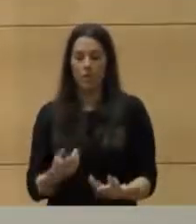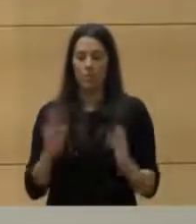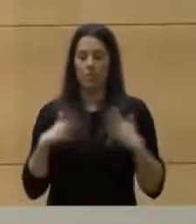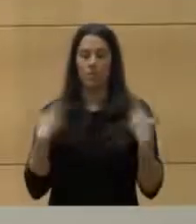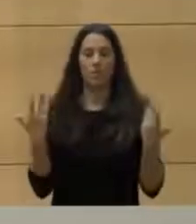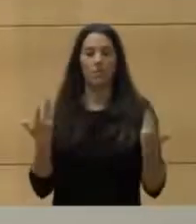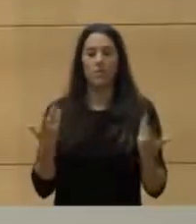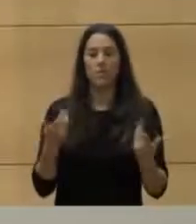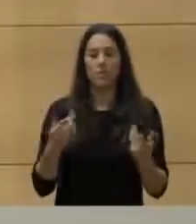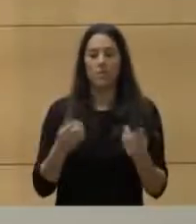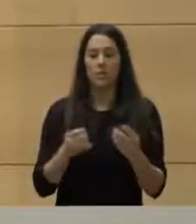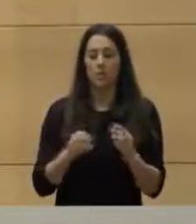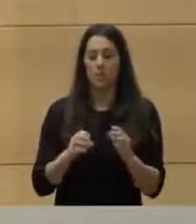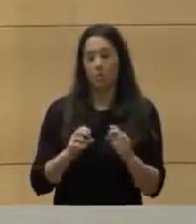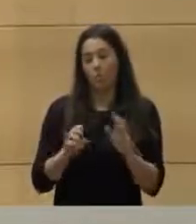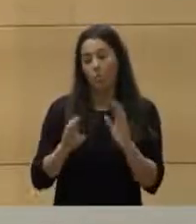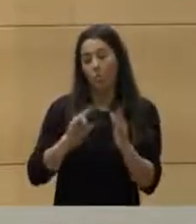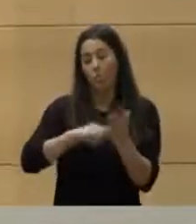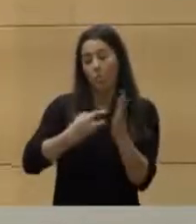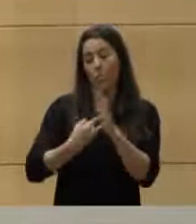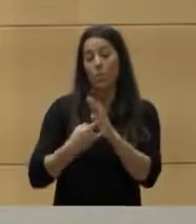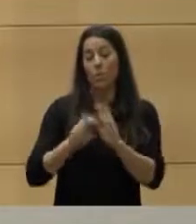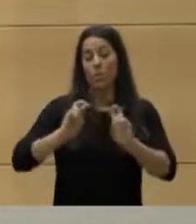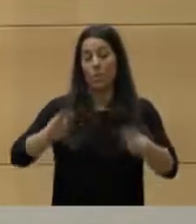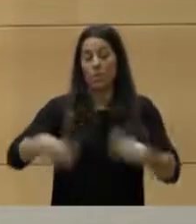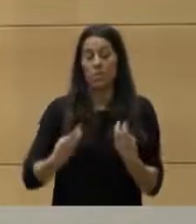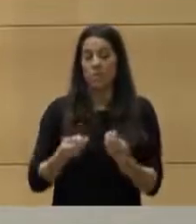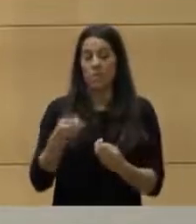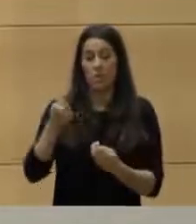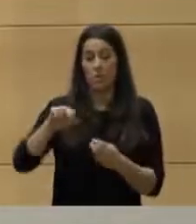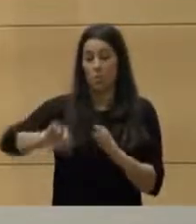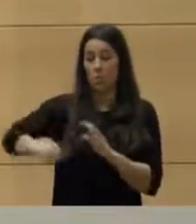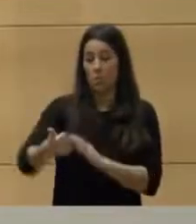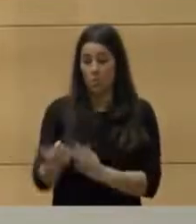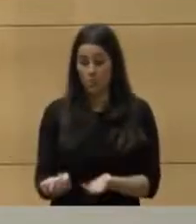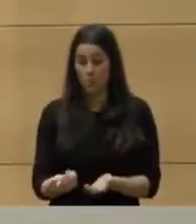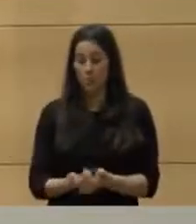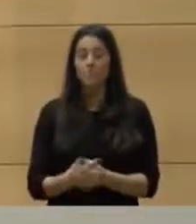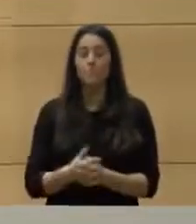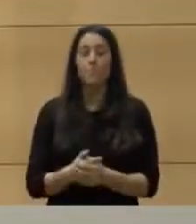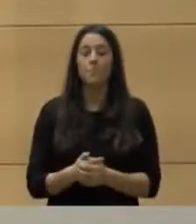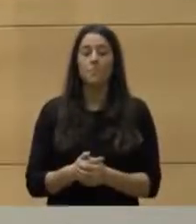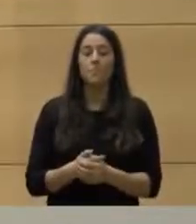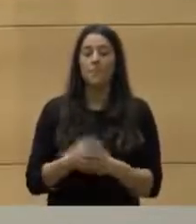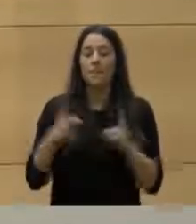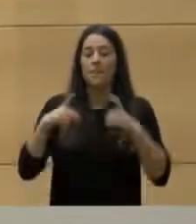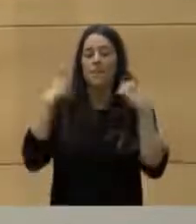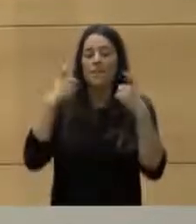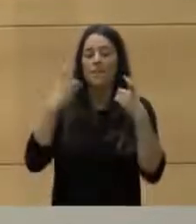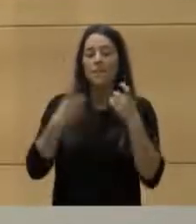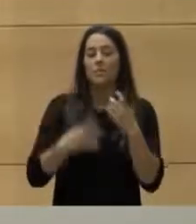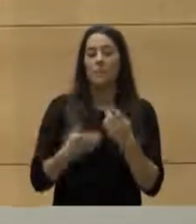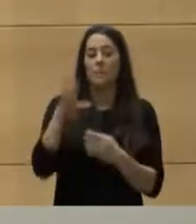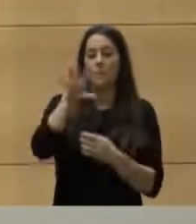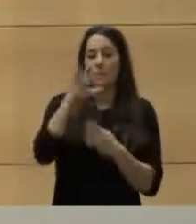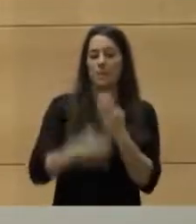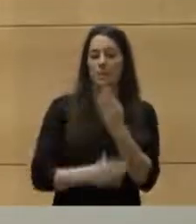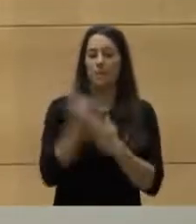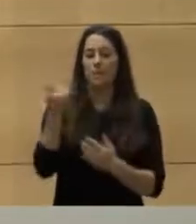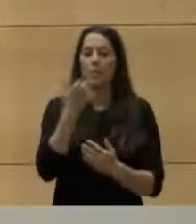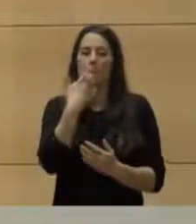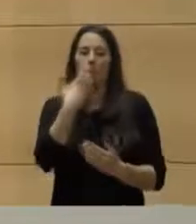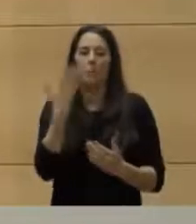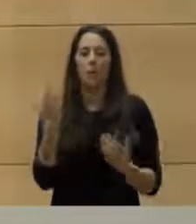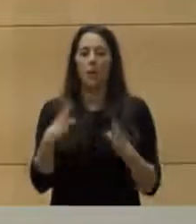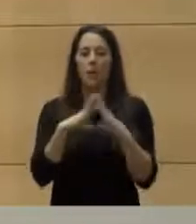de reforma que nunca llegó a aprobarse una serie de entes federados, de estados federales, donde había regiones. Por ejemplo,